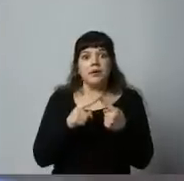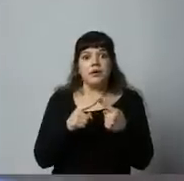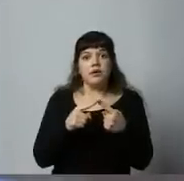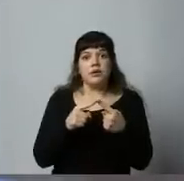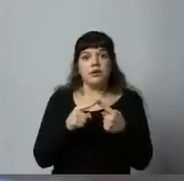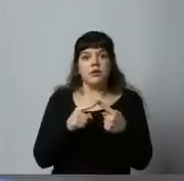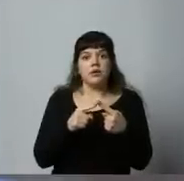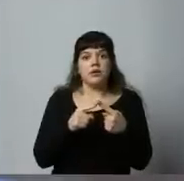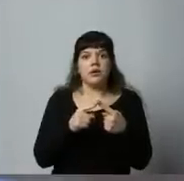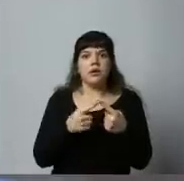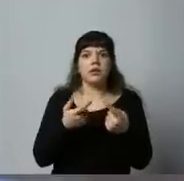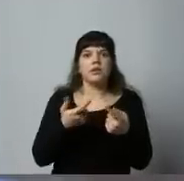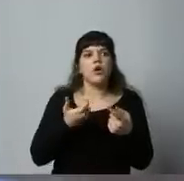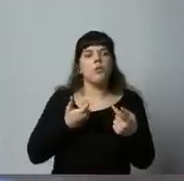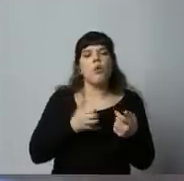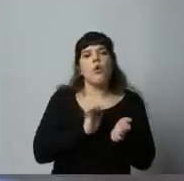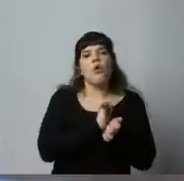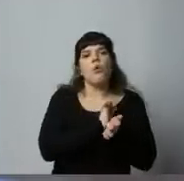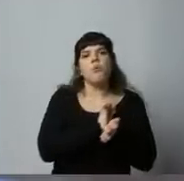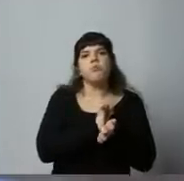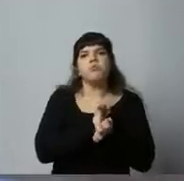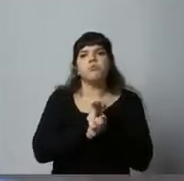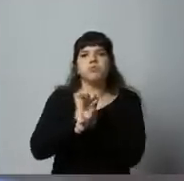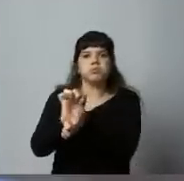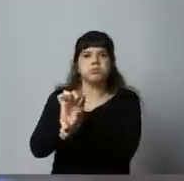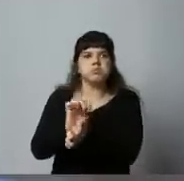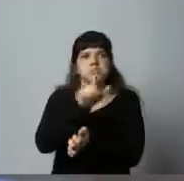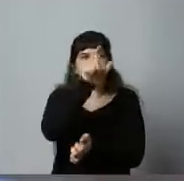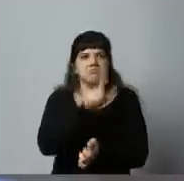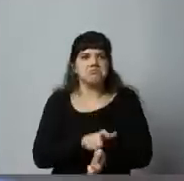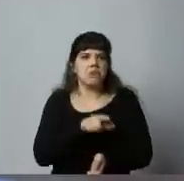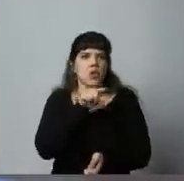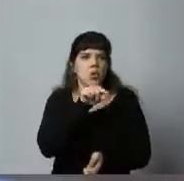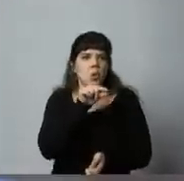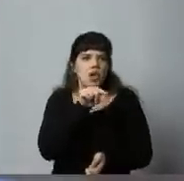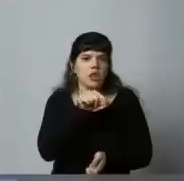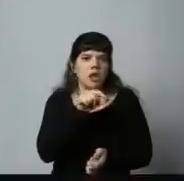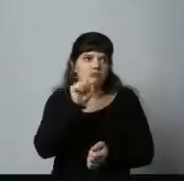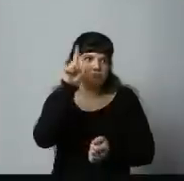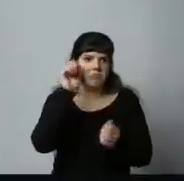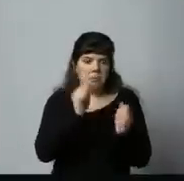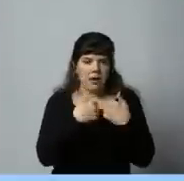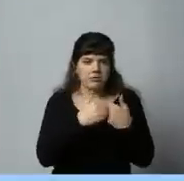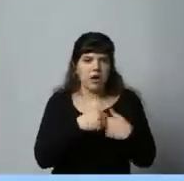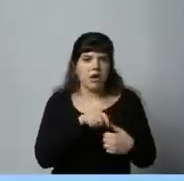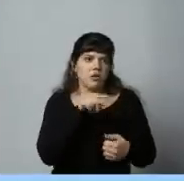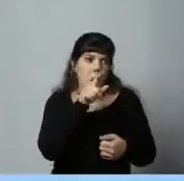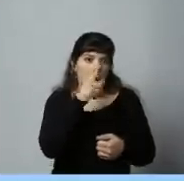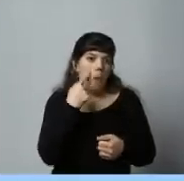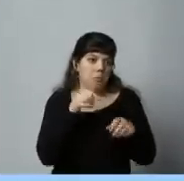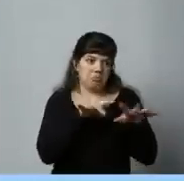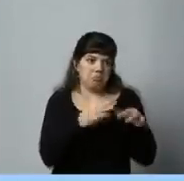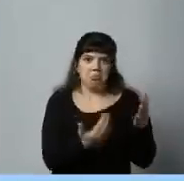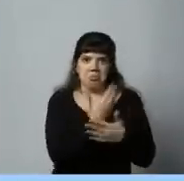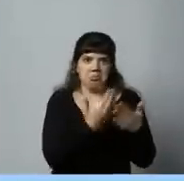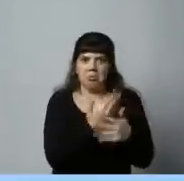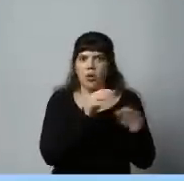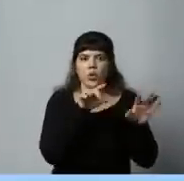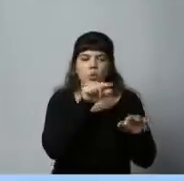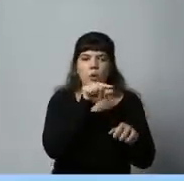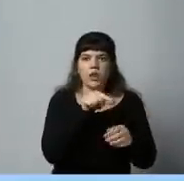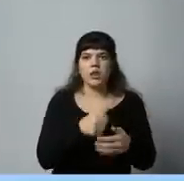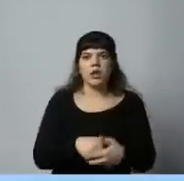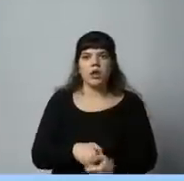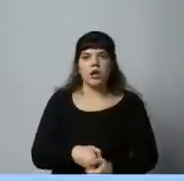procesamiento la formalización de un muchacho un twittero creo que de paisandú que lo lo procesan lo